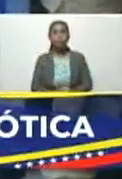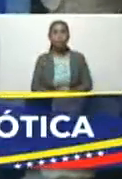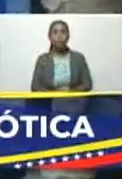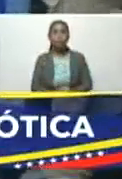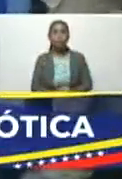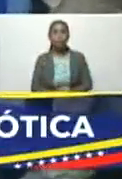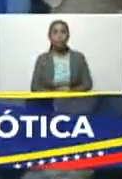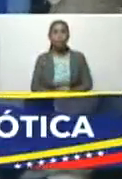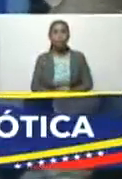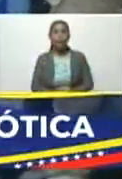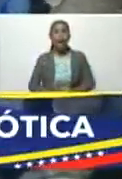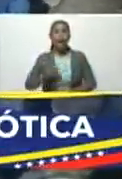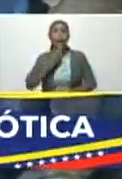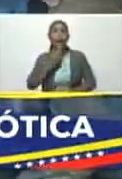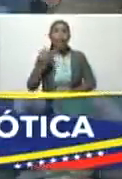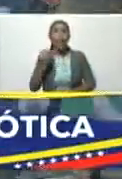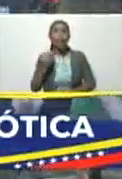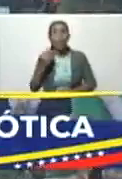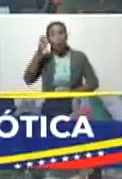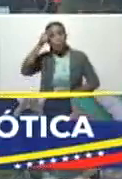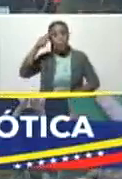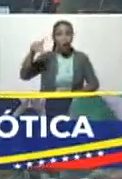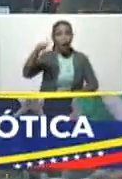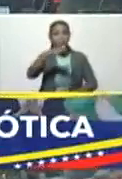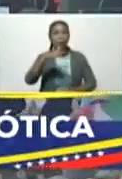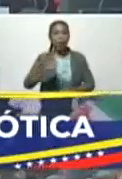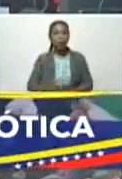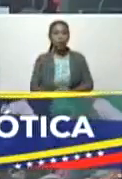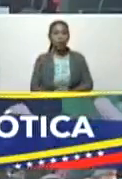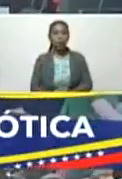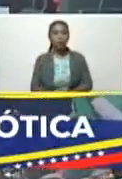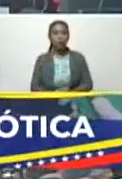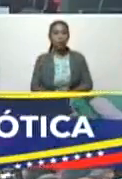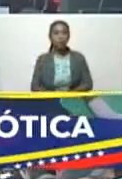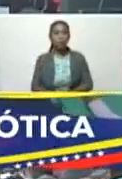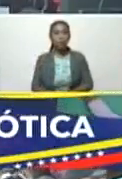a la juventud del pueblo,